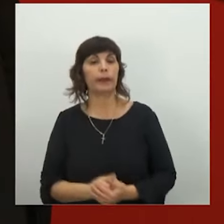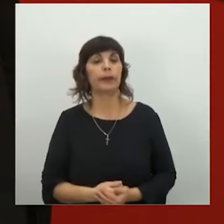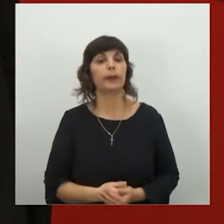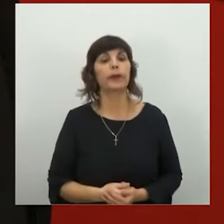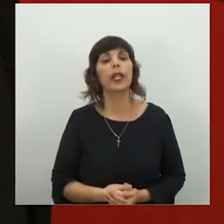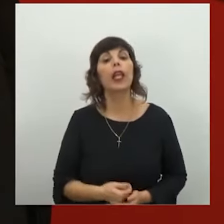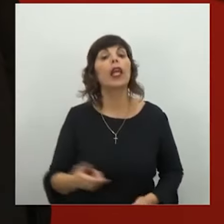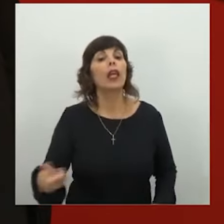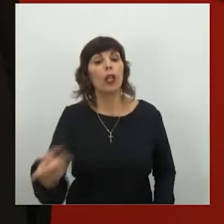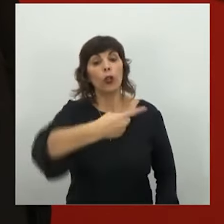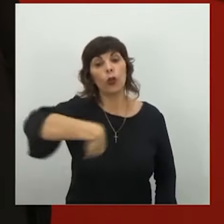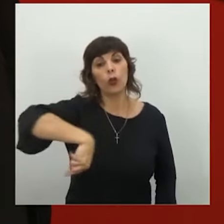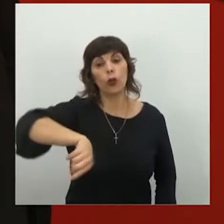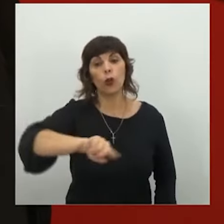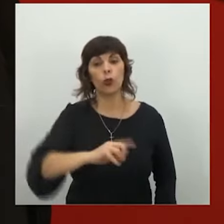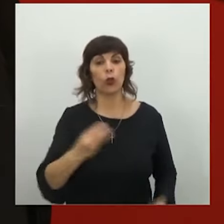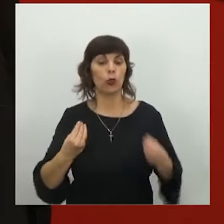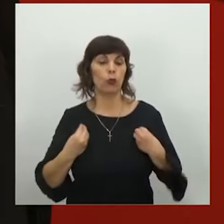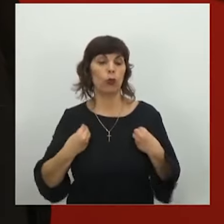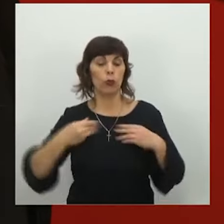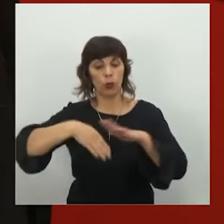la gracia de Jesucristo.